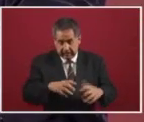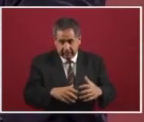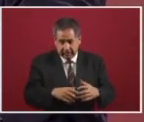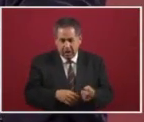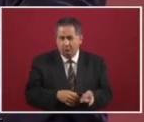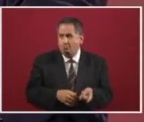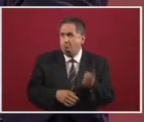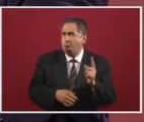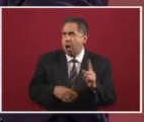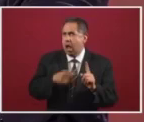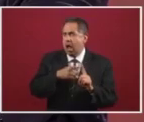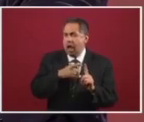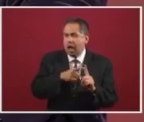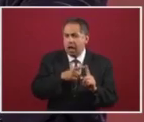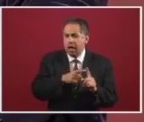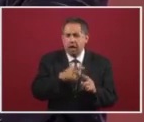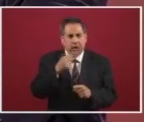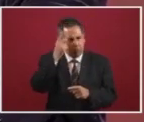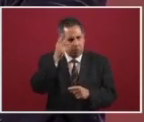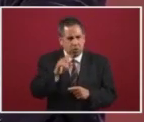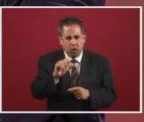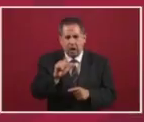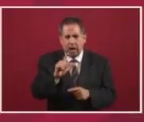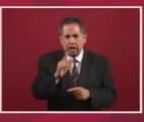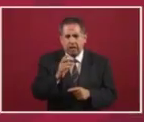una de Alberto Valleres